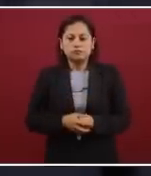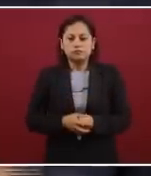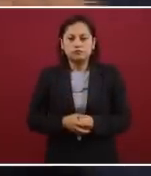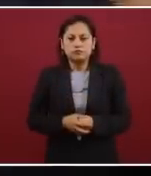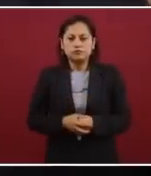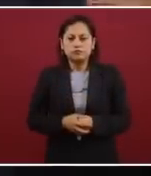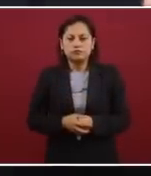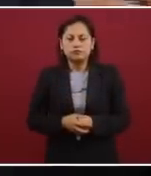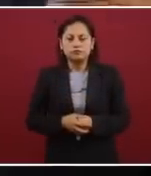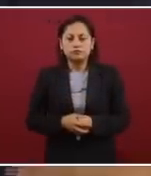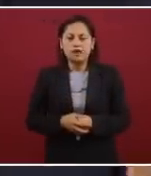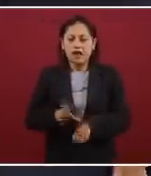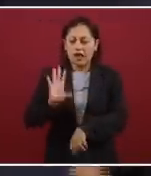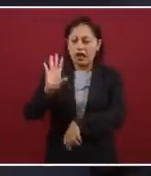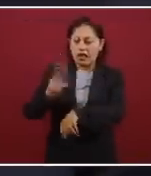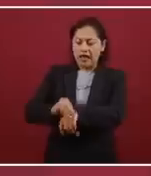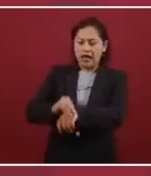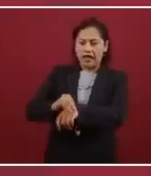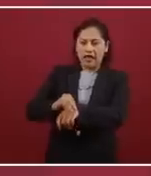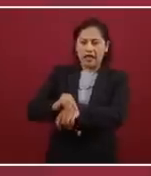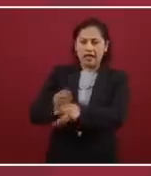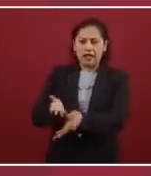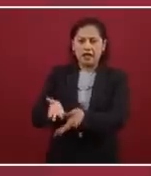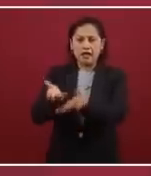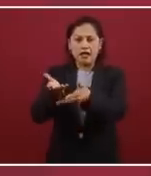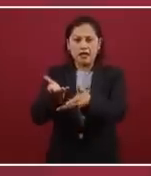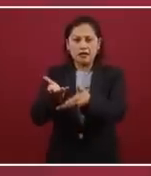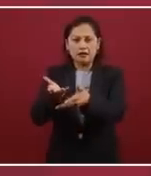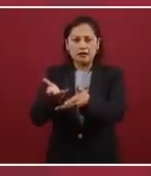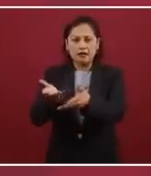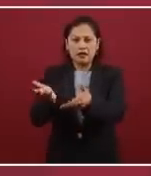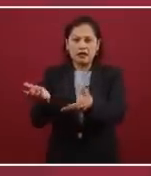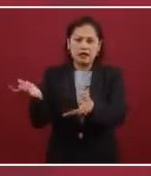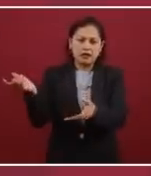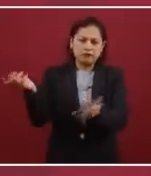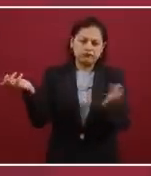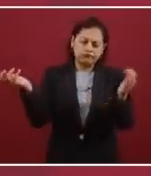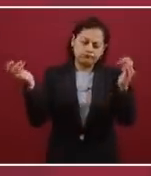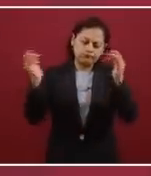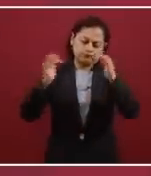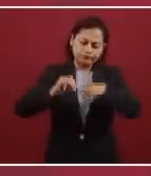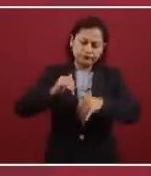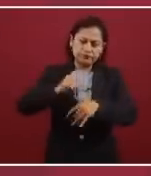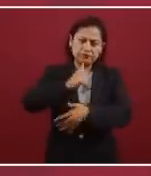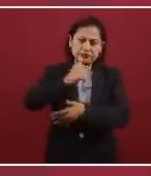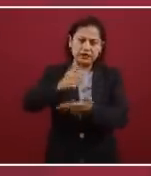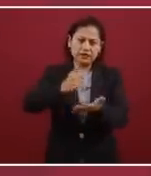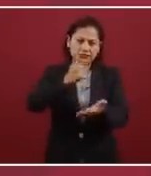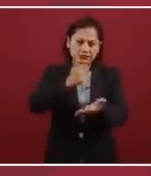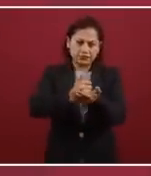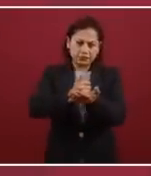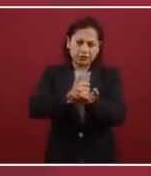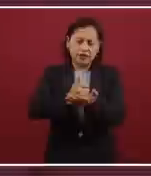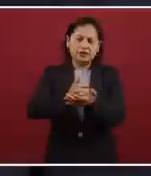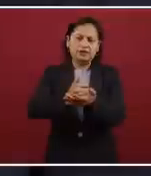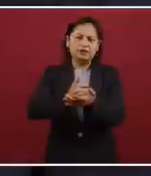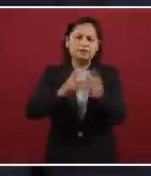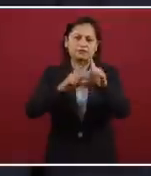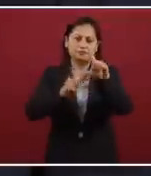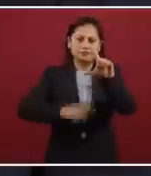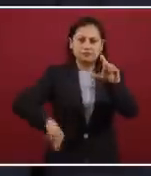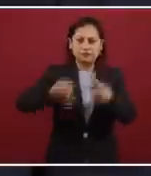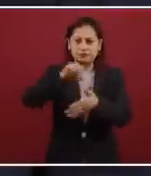En vez de que siga llegando la gente al centro del país o a las ciudades del